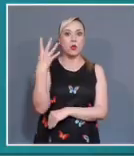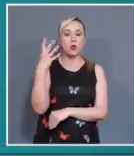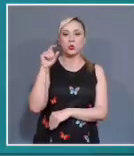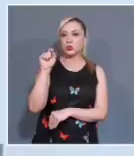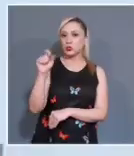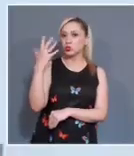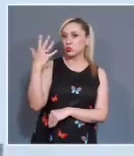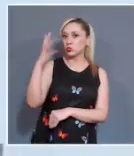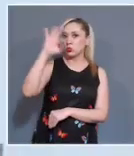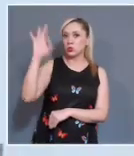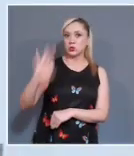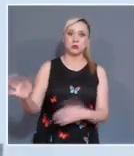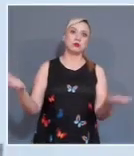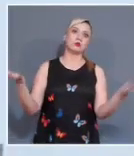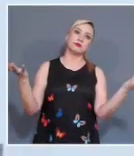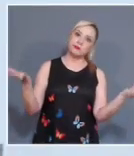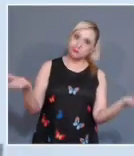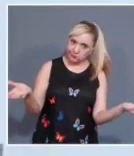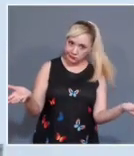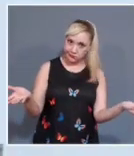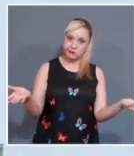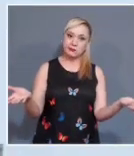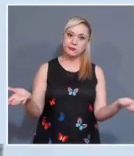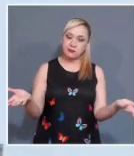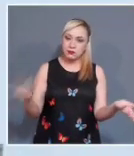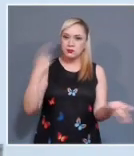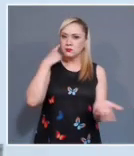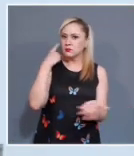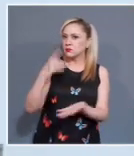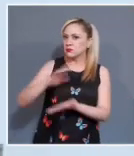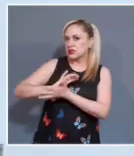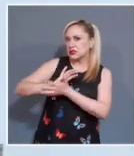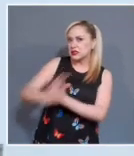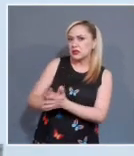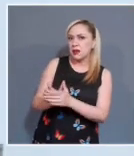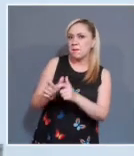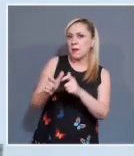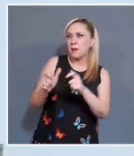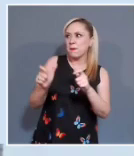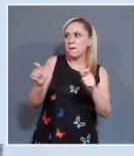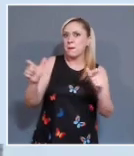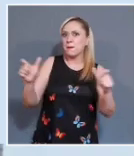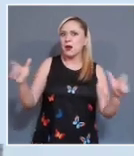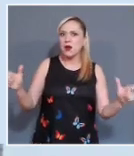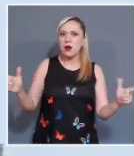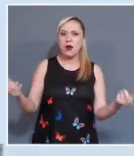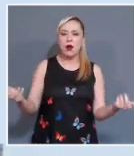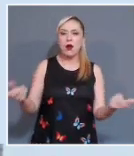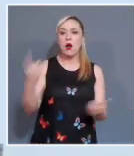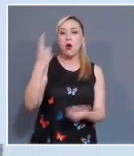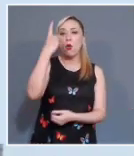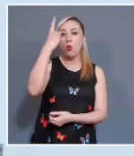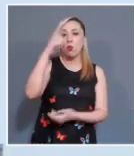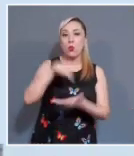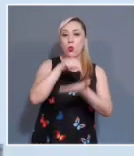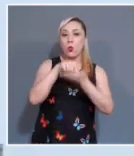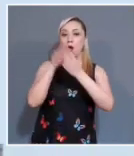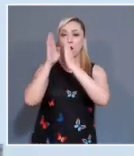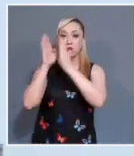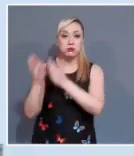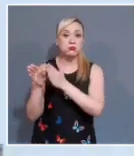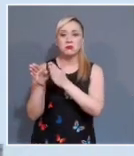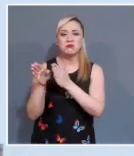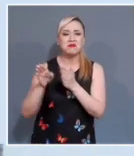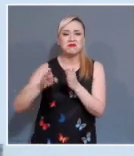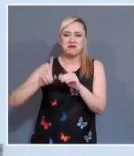24.5%. Que este aumento de la discriminación no se concentró en un área específica del país. Los resultados de